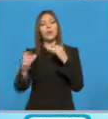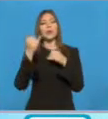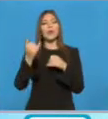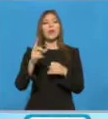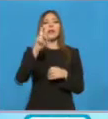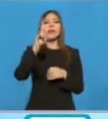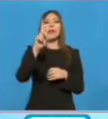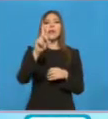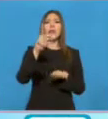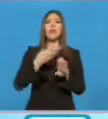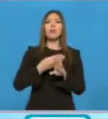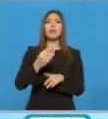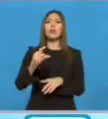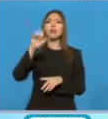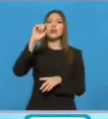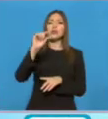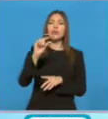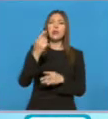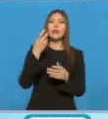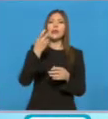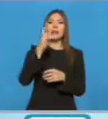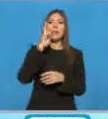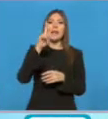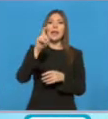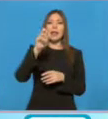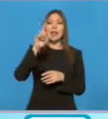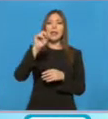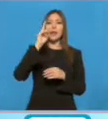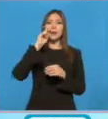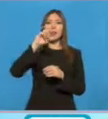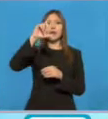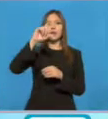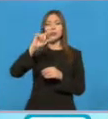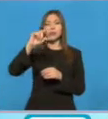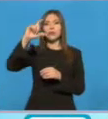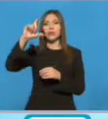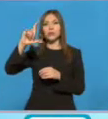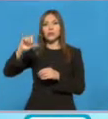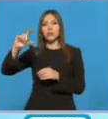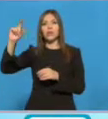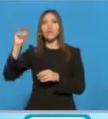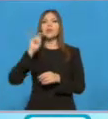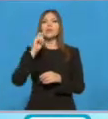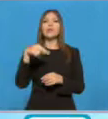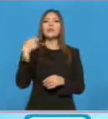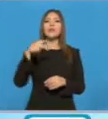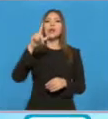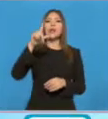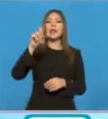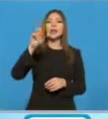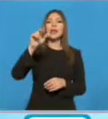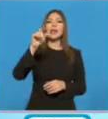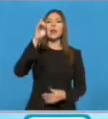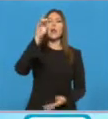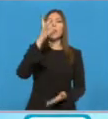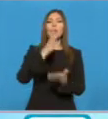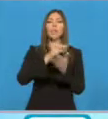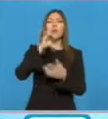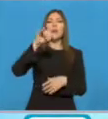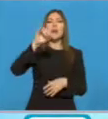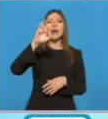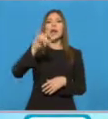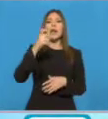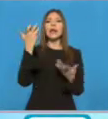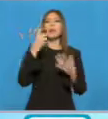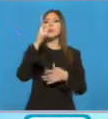muy pequeña. Entonces, nosotros a este tipo de letras les llamamos que las hacen, es letra única, la hace prácticamente en un mismo